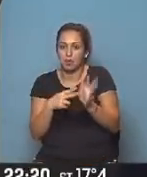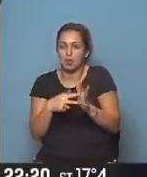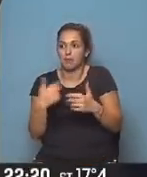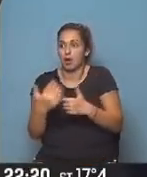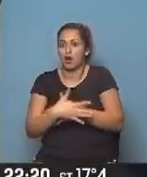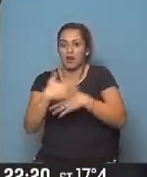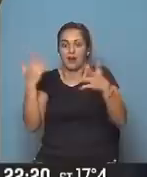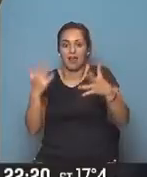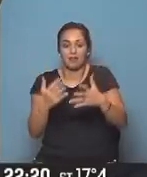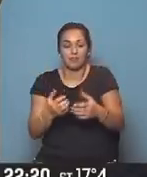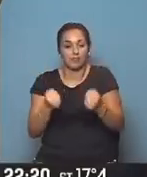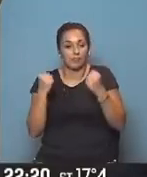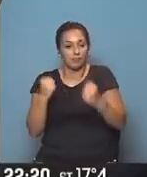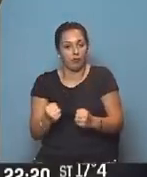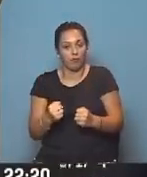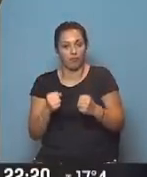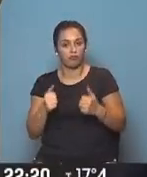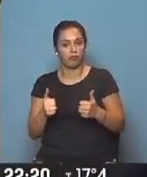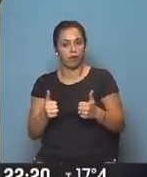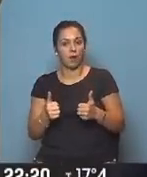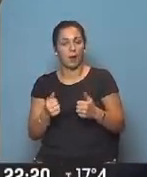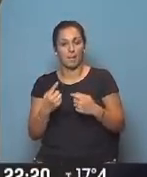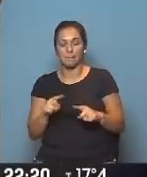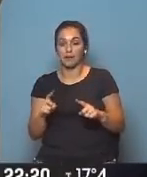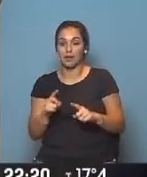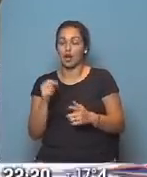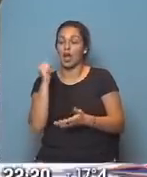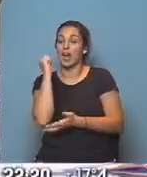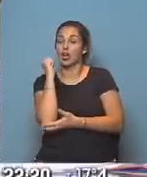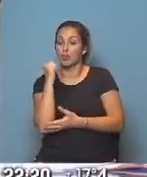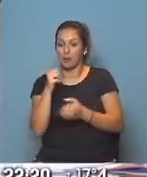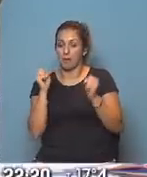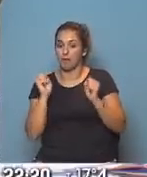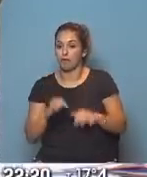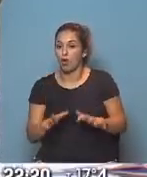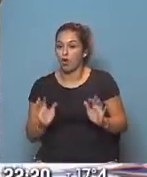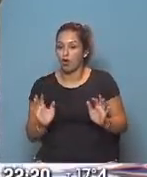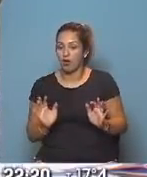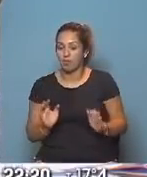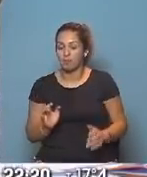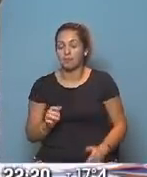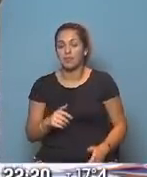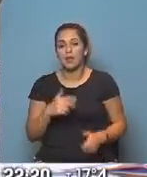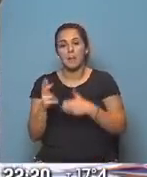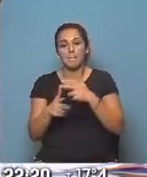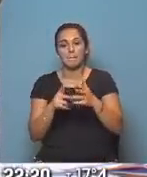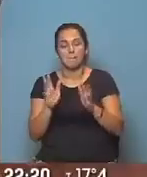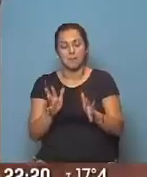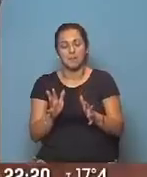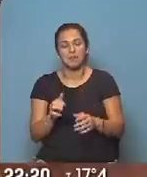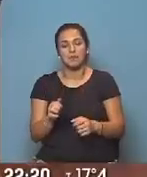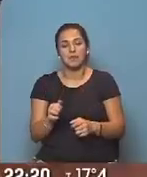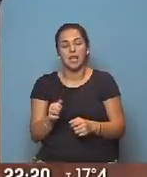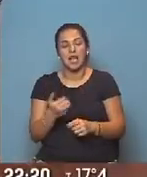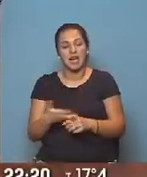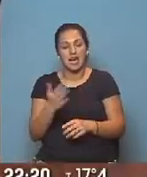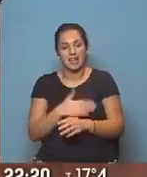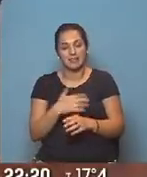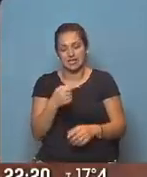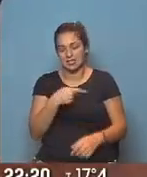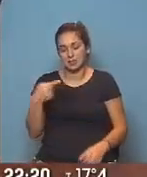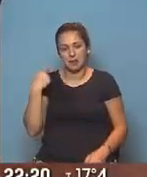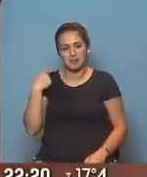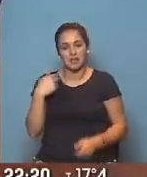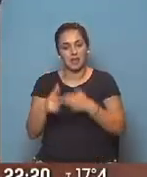gigantes, pero están parados sobre economías muy frágiles. Ahora, Raúl, y como para terminar el bloque, lo decíamos la semana